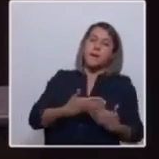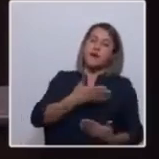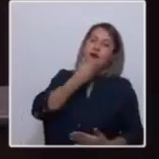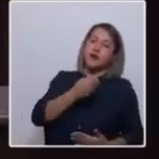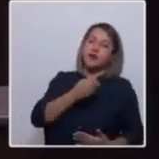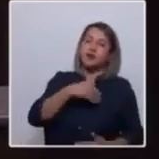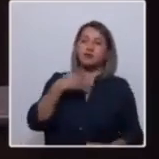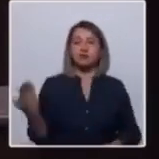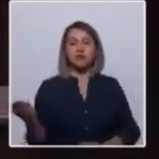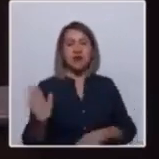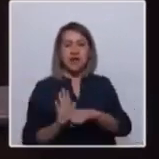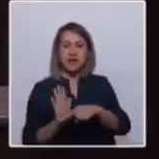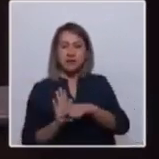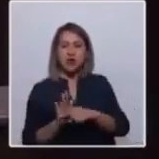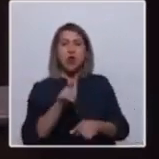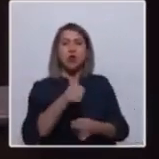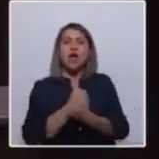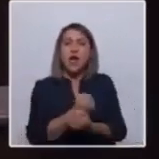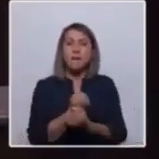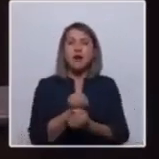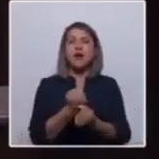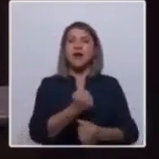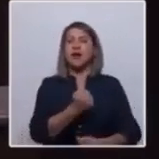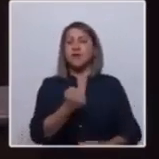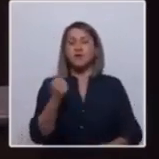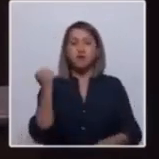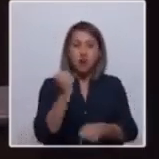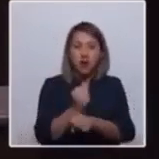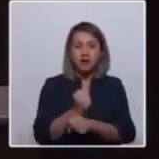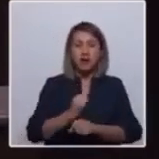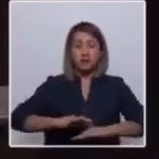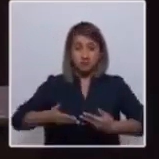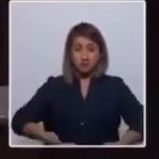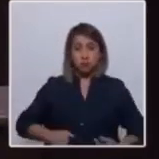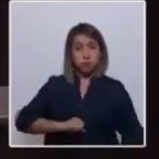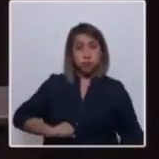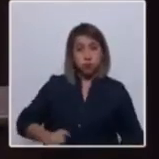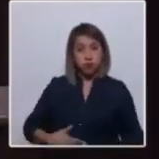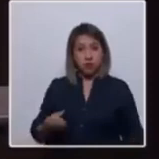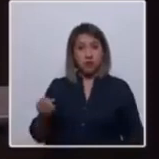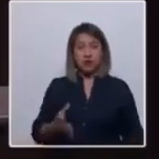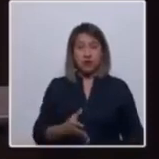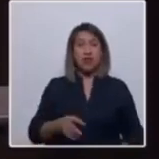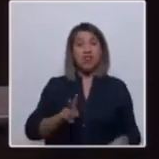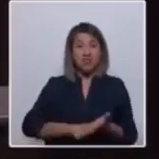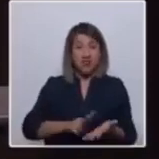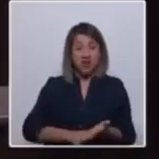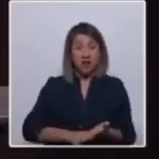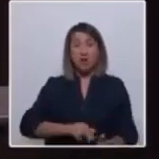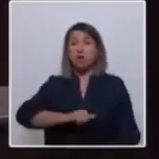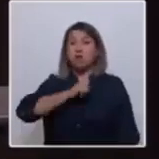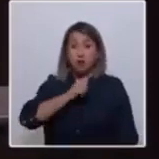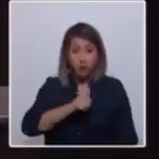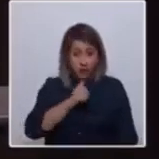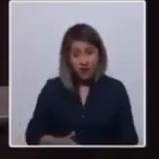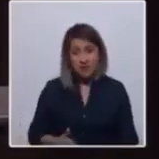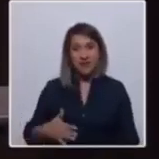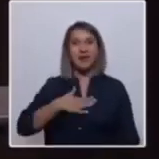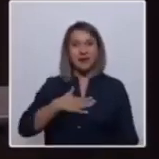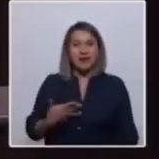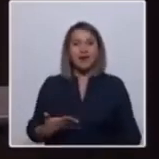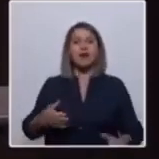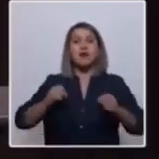la muerte, aman el aborto y la eutanasia. Ustedes aman la pobreza y quieren